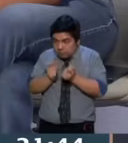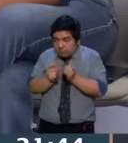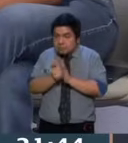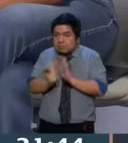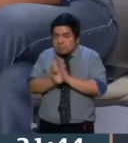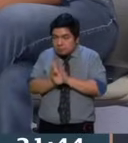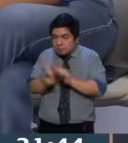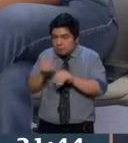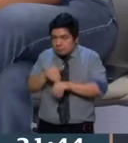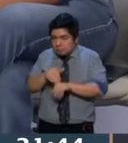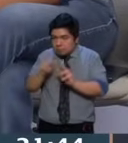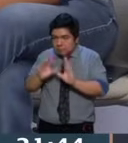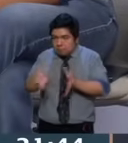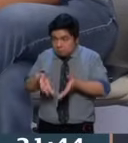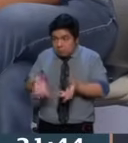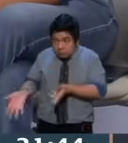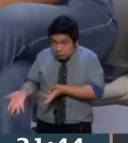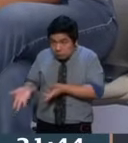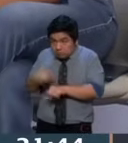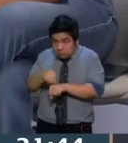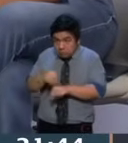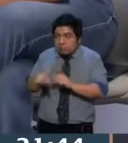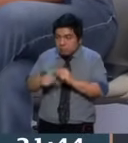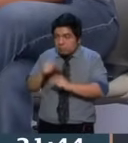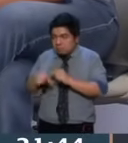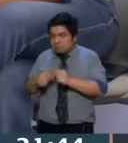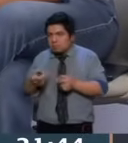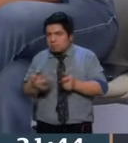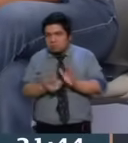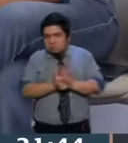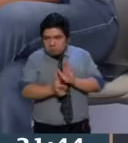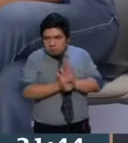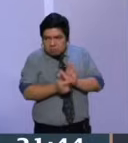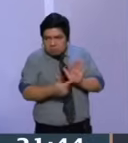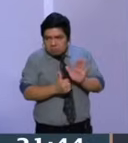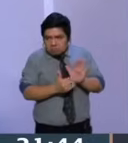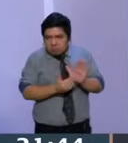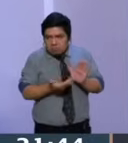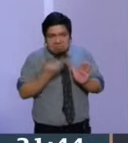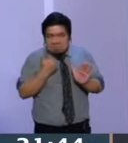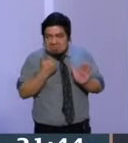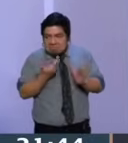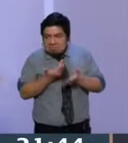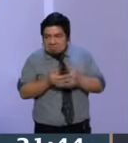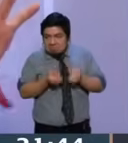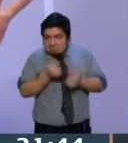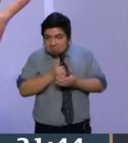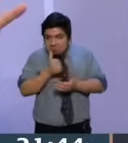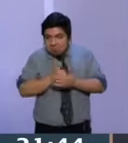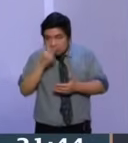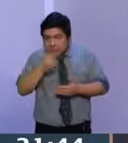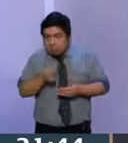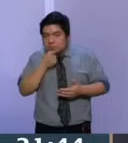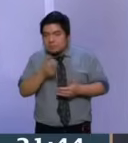que implementa. Y ya se instaló y se está implementando y se ha seguido Pero implementando. no hay ley. No hay ley del sistema de cuidados de la Ciudad de México hoy. Tú lo que me